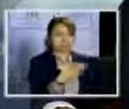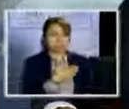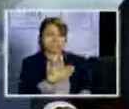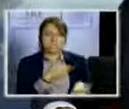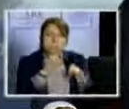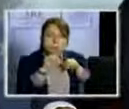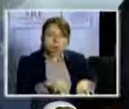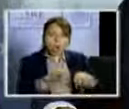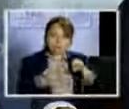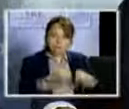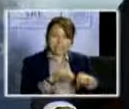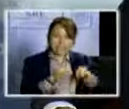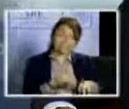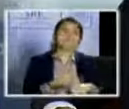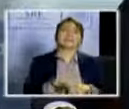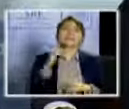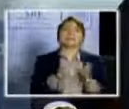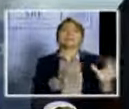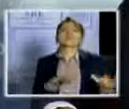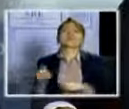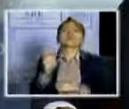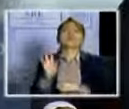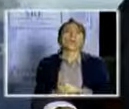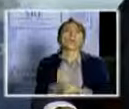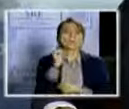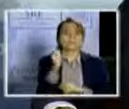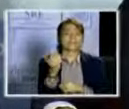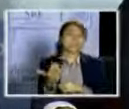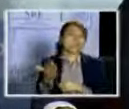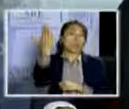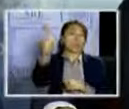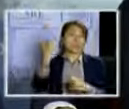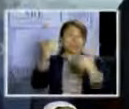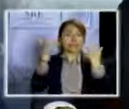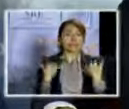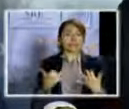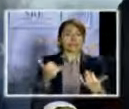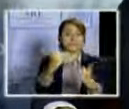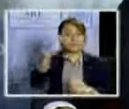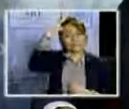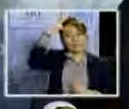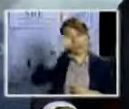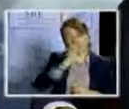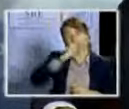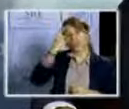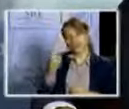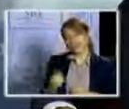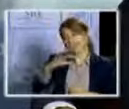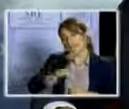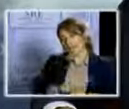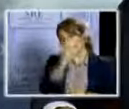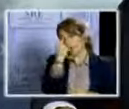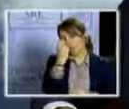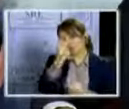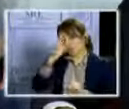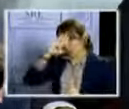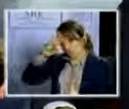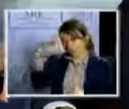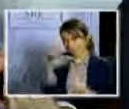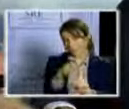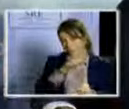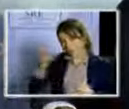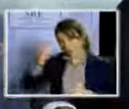desde 1946, cuando la Asamblea General dijo que había 2 objetivos fundamentales para las Naciones Unidas. En